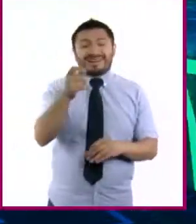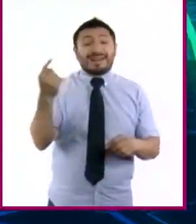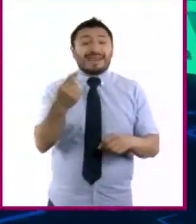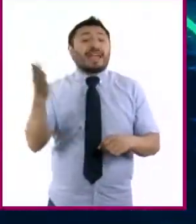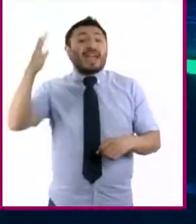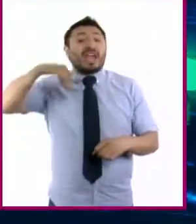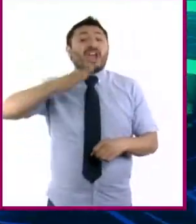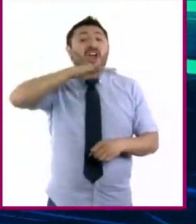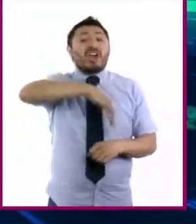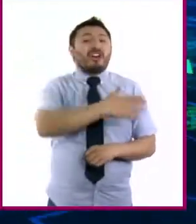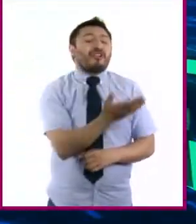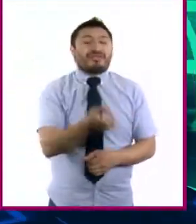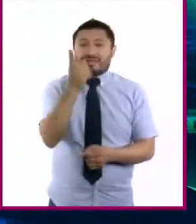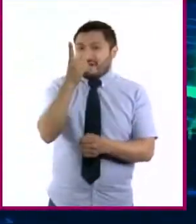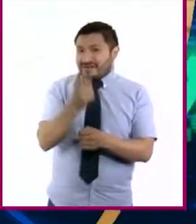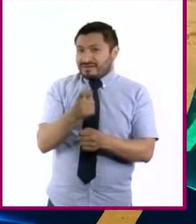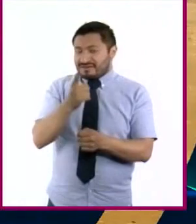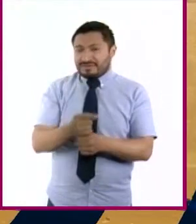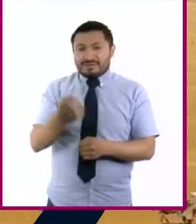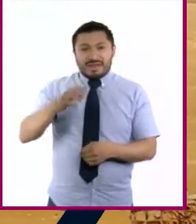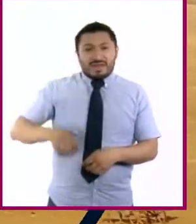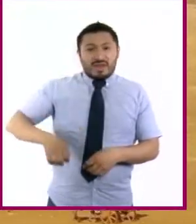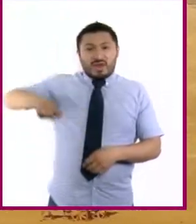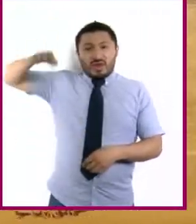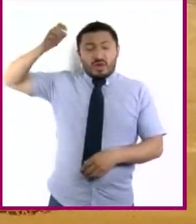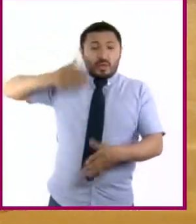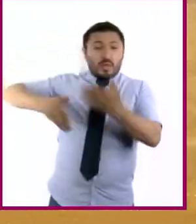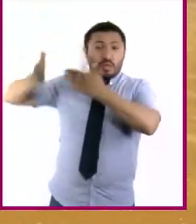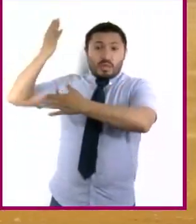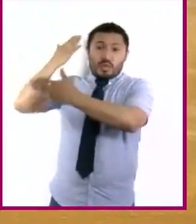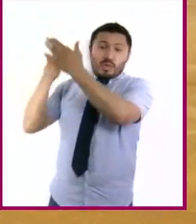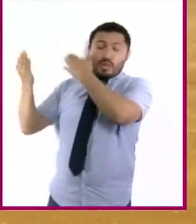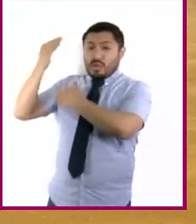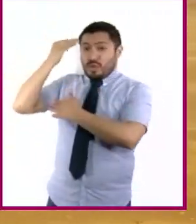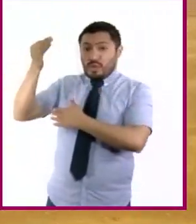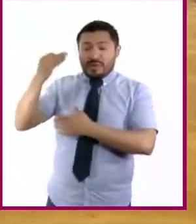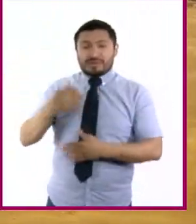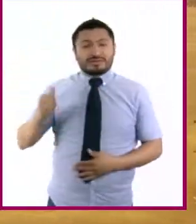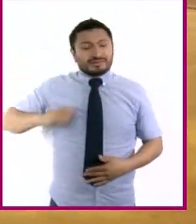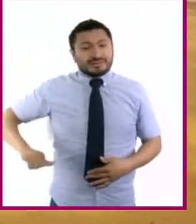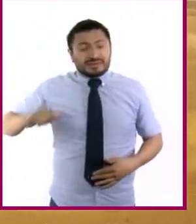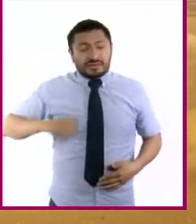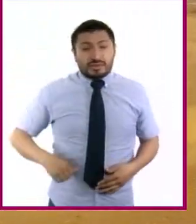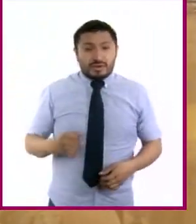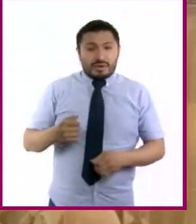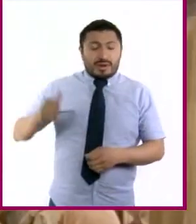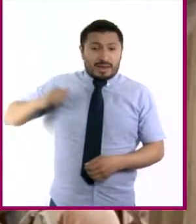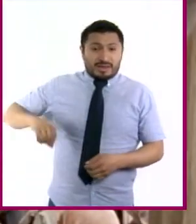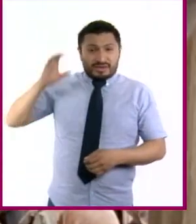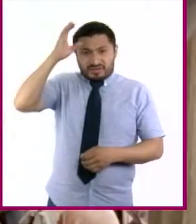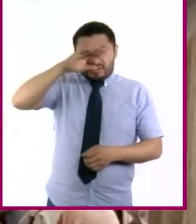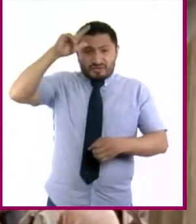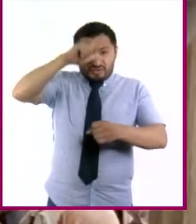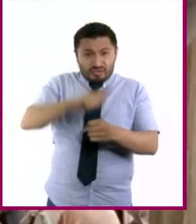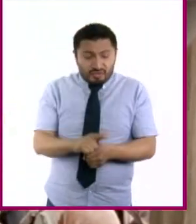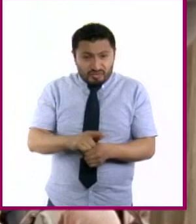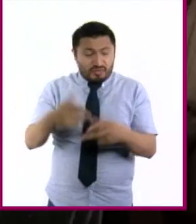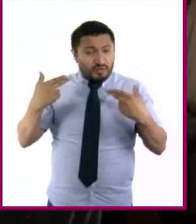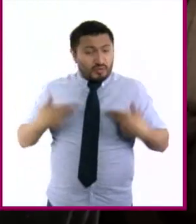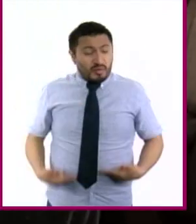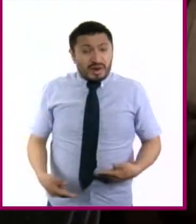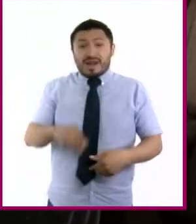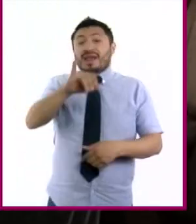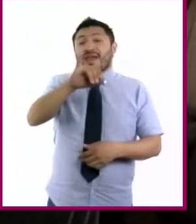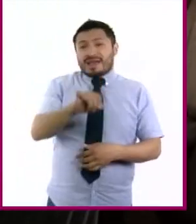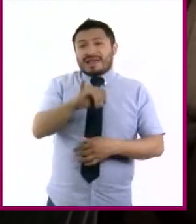Primero, vamos a la Edad Antigua. ¡Wow! ¿Con las primeras civilizaciones humanas? ¡Hey!